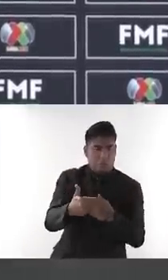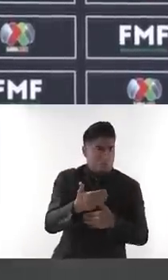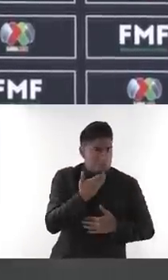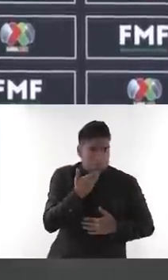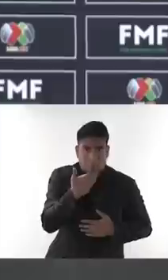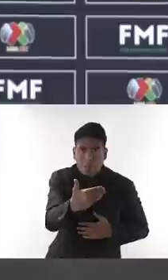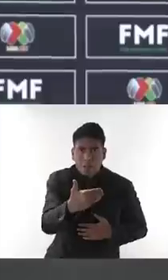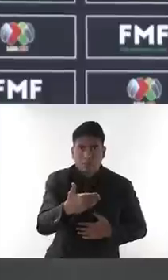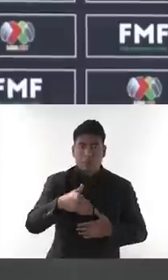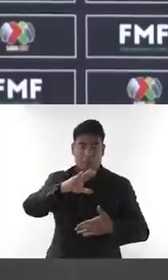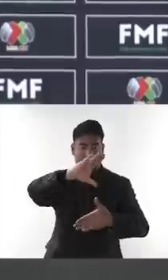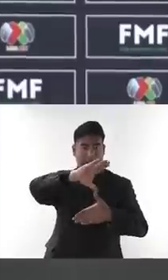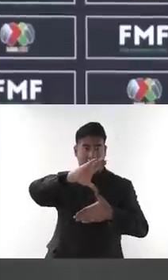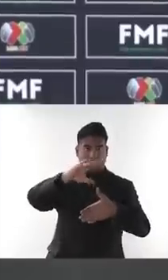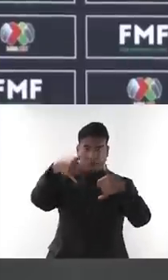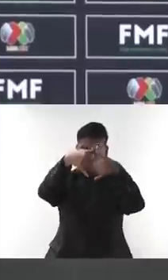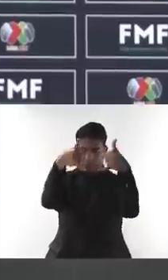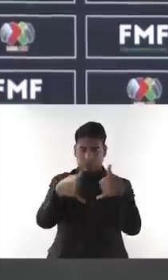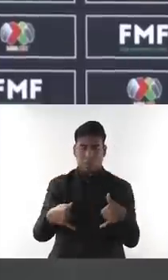América,